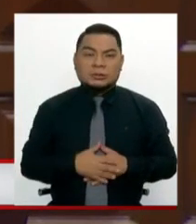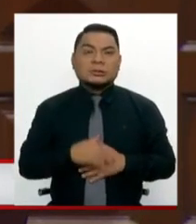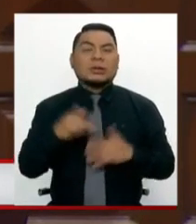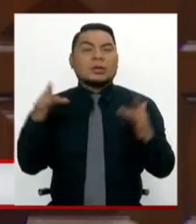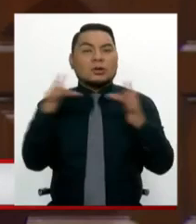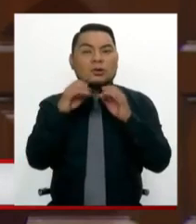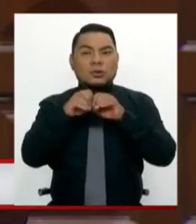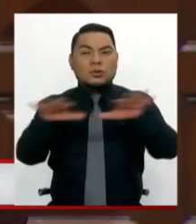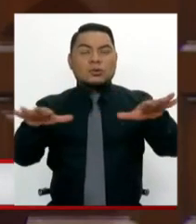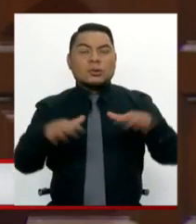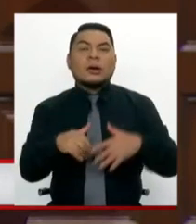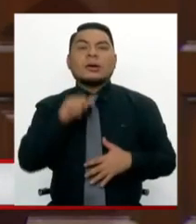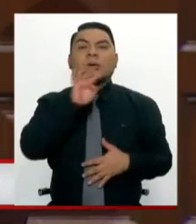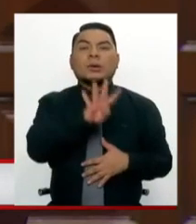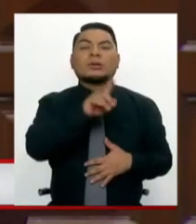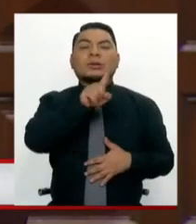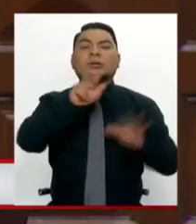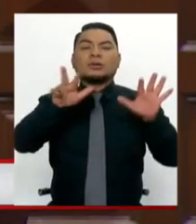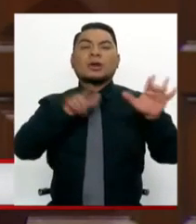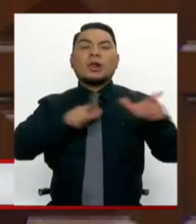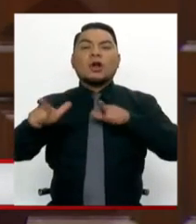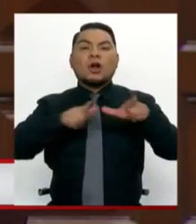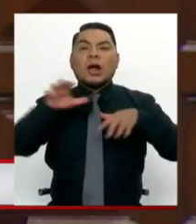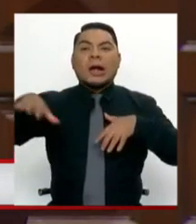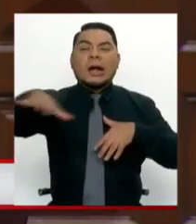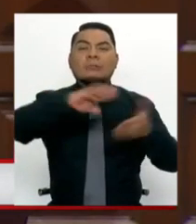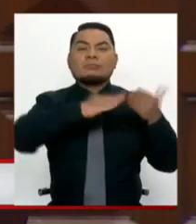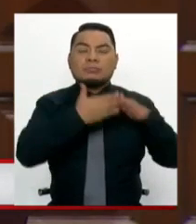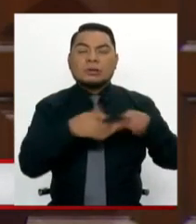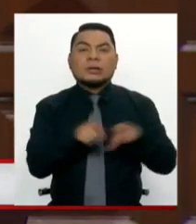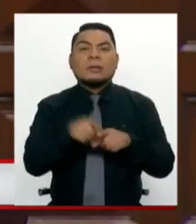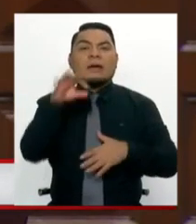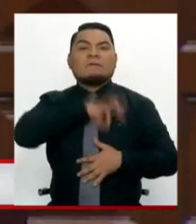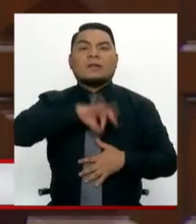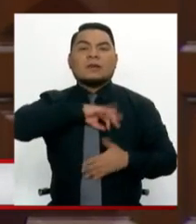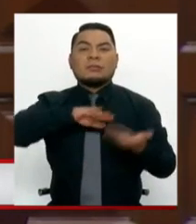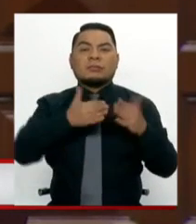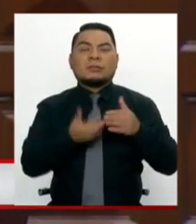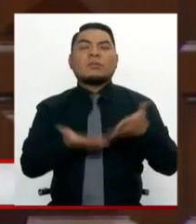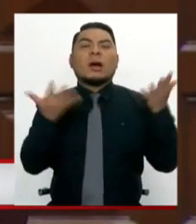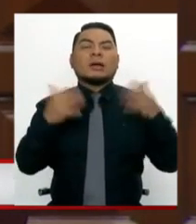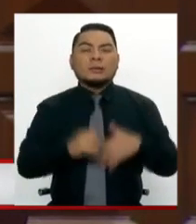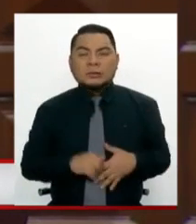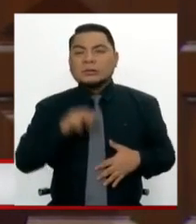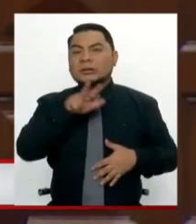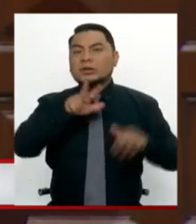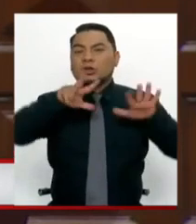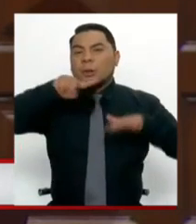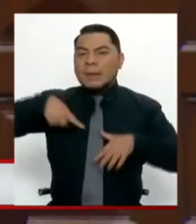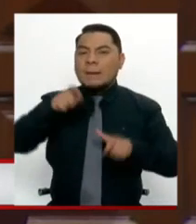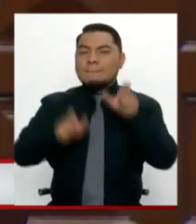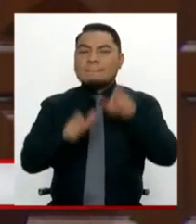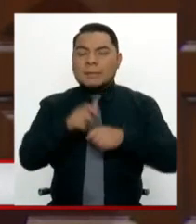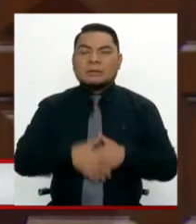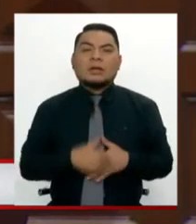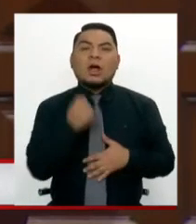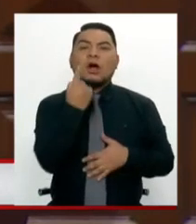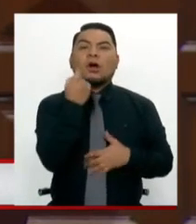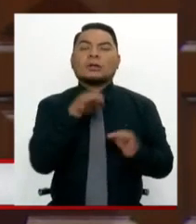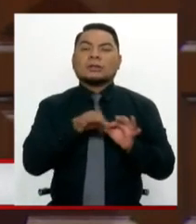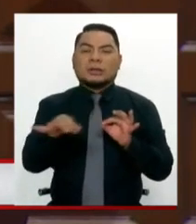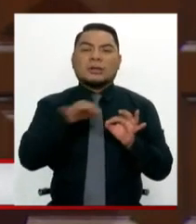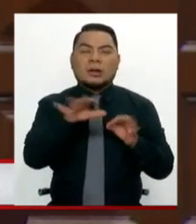electrificando 418 localidades y beneficiando a una población de más de 38.000 habitantes de 11